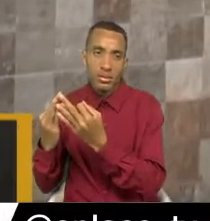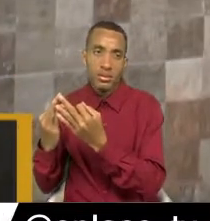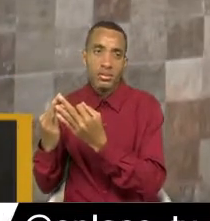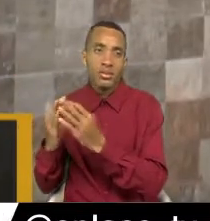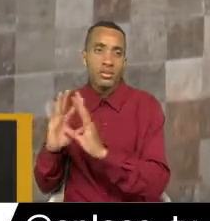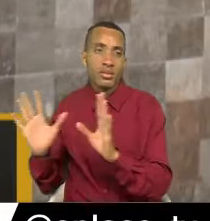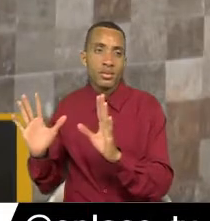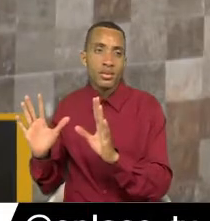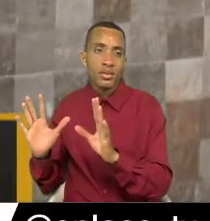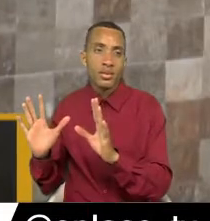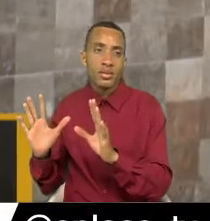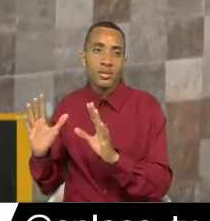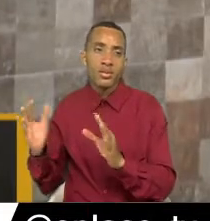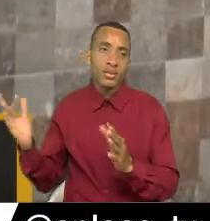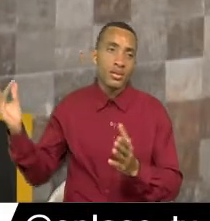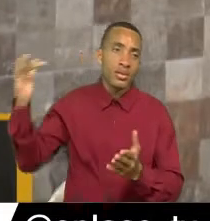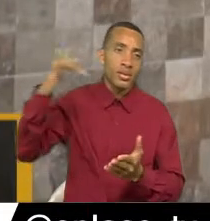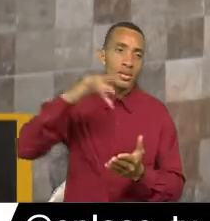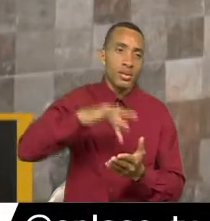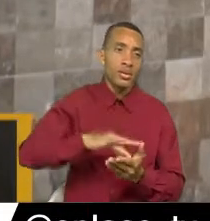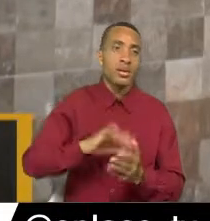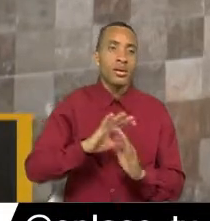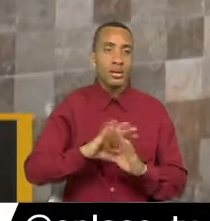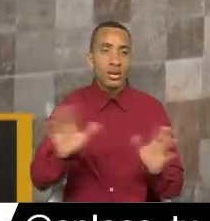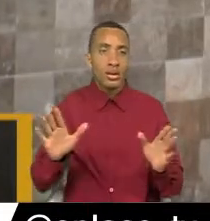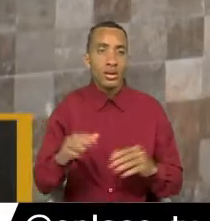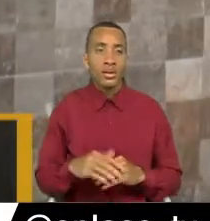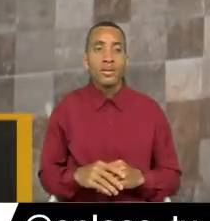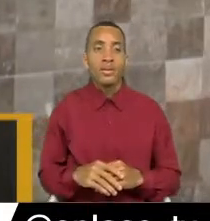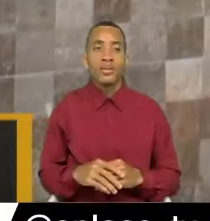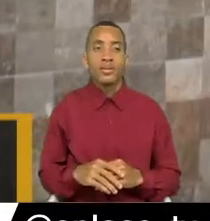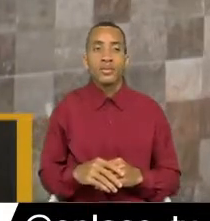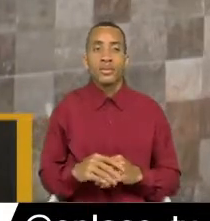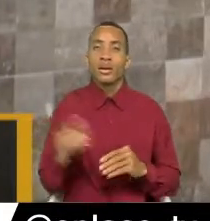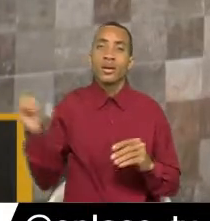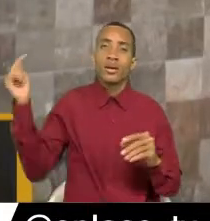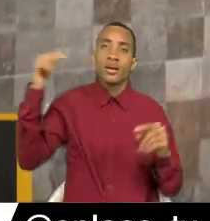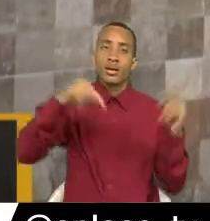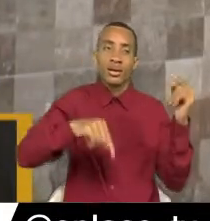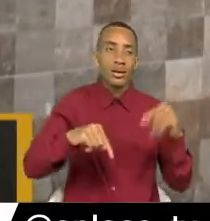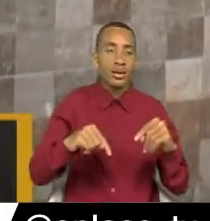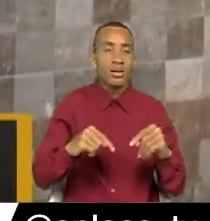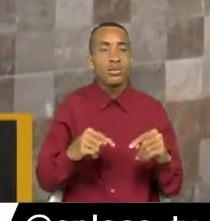terminamos haciendo una gira con una agrupación vallenata cristiana, las Vienes Celestiales,